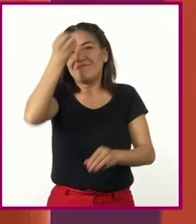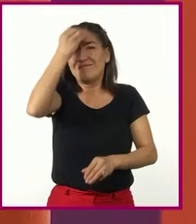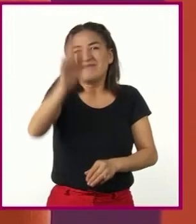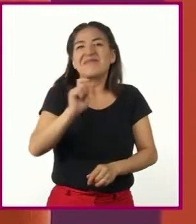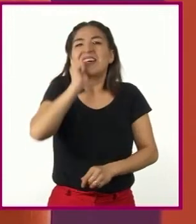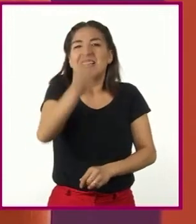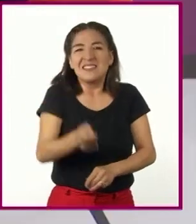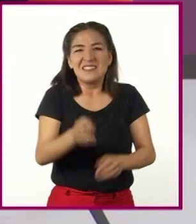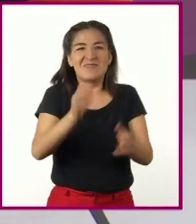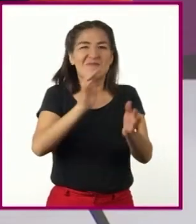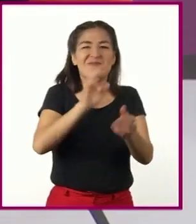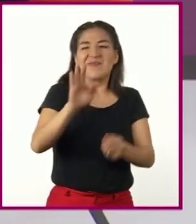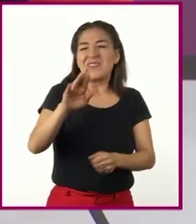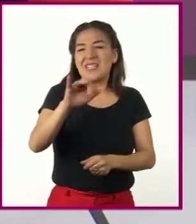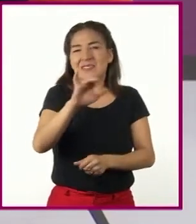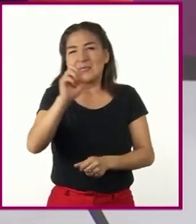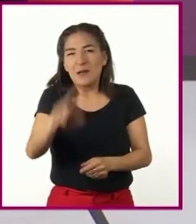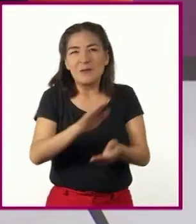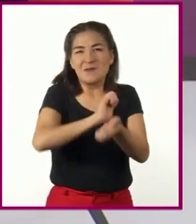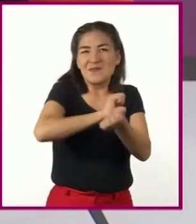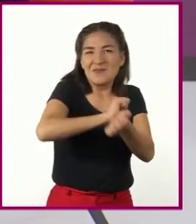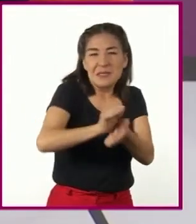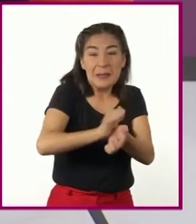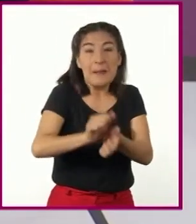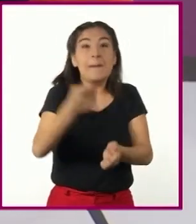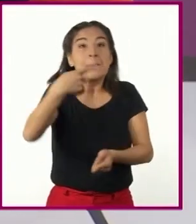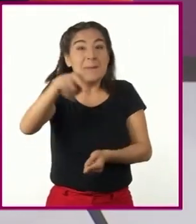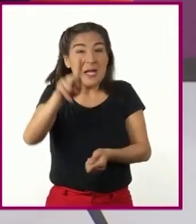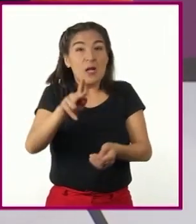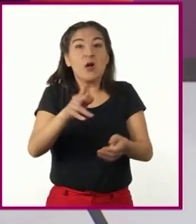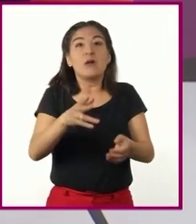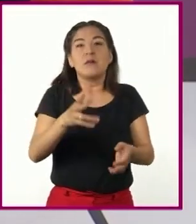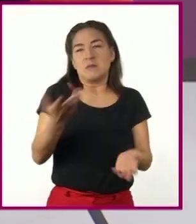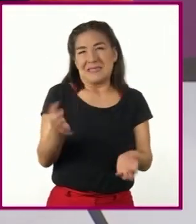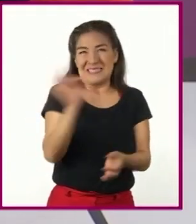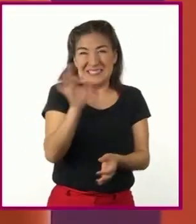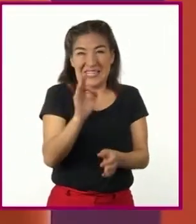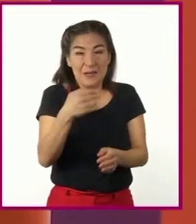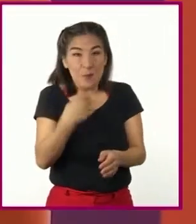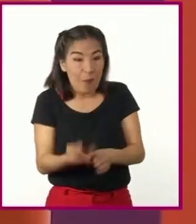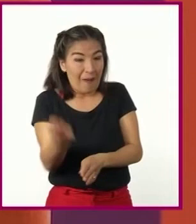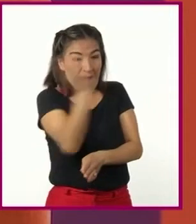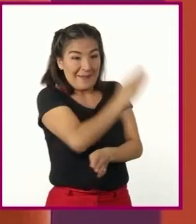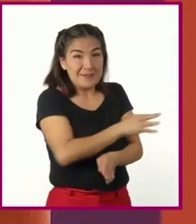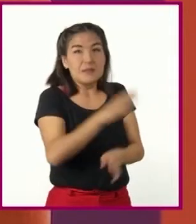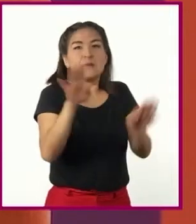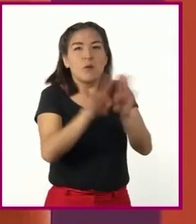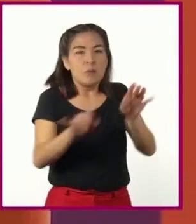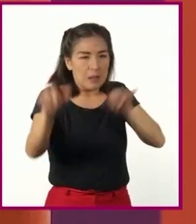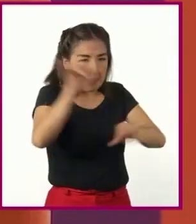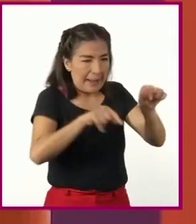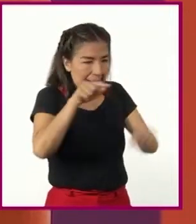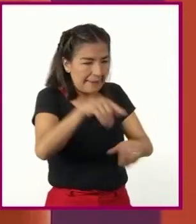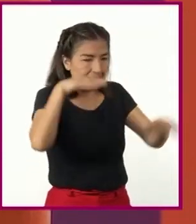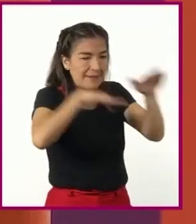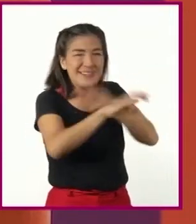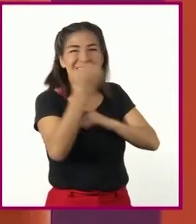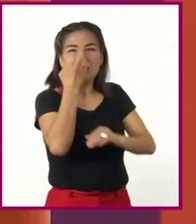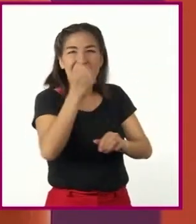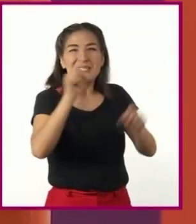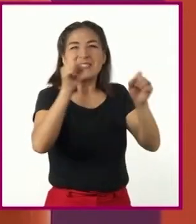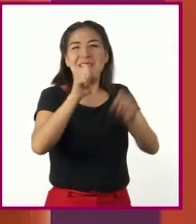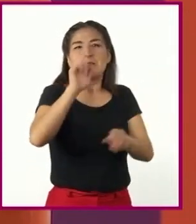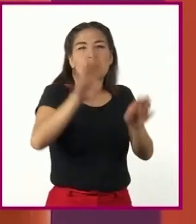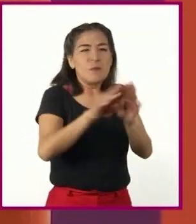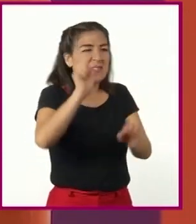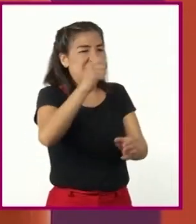libre, fricción, todo eso, ¿no? Pero tal vez si lo hubiera aprendido en el laboratorio y hubiera visto la caída libre, el